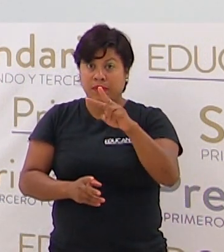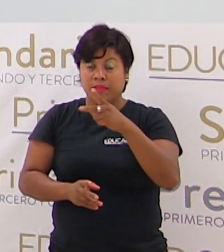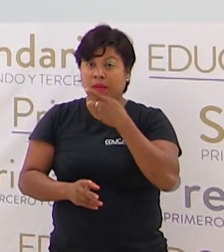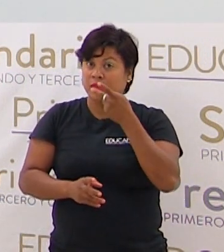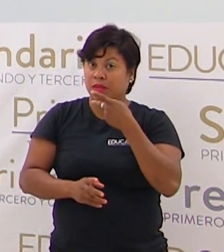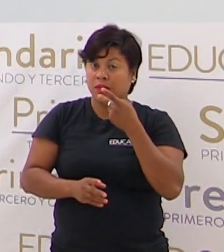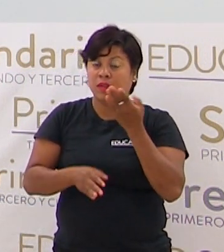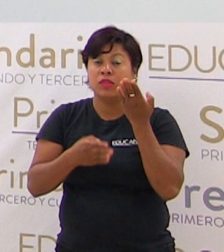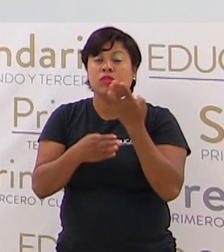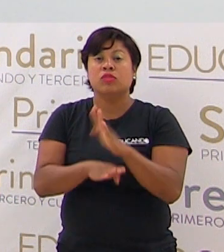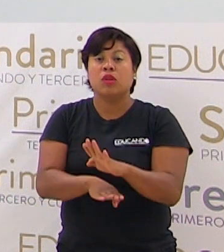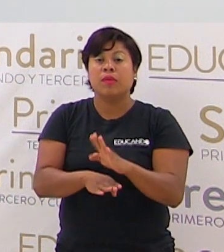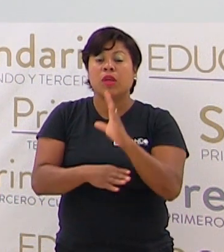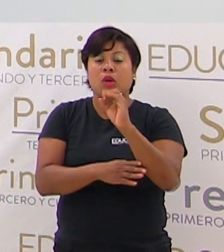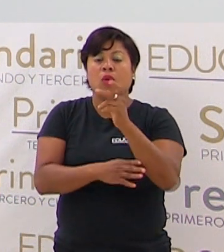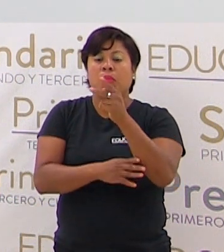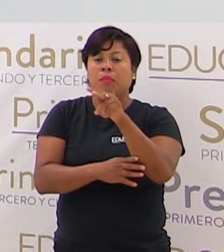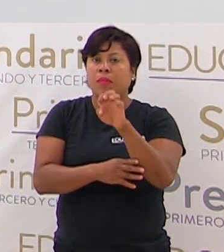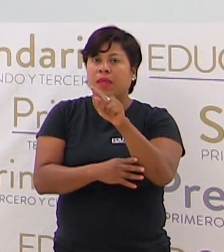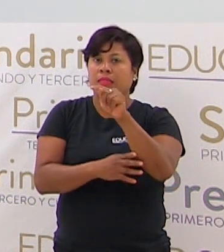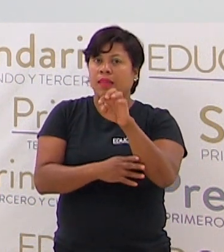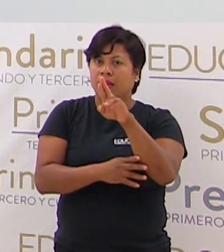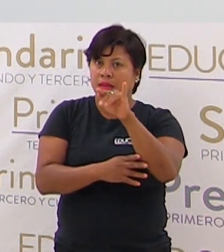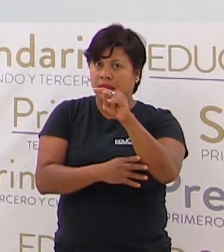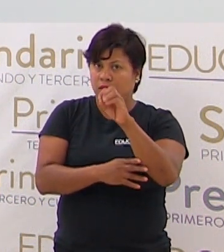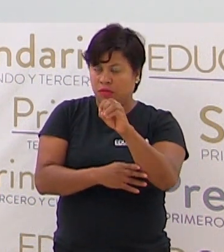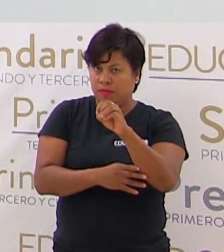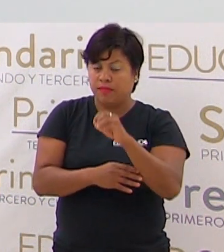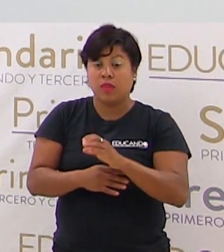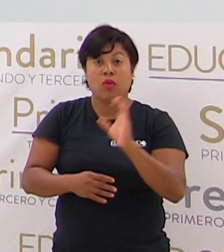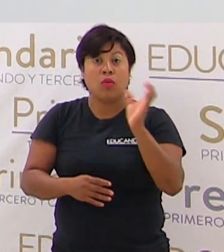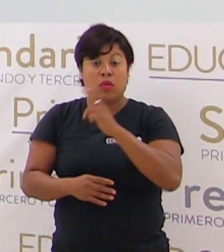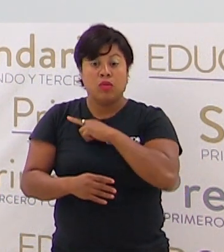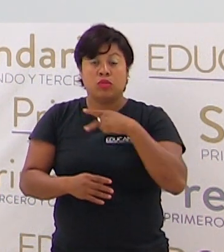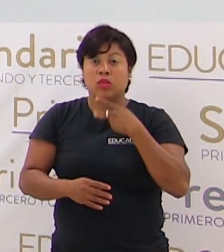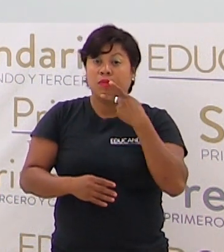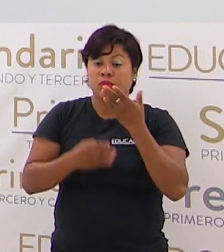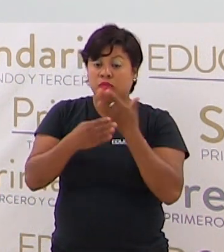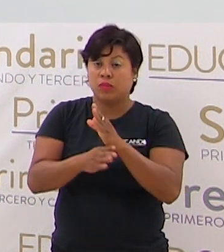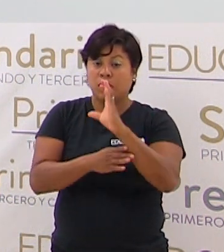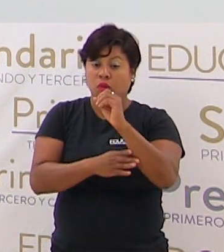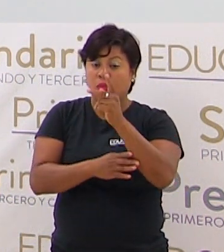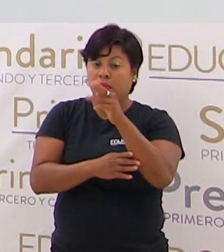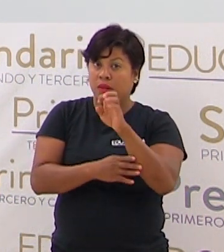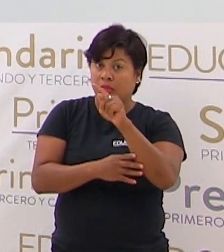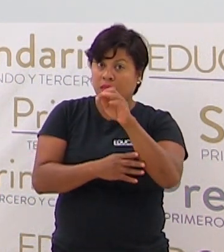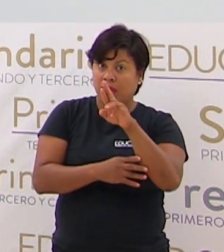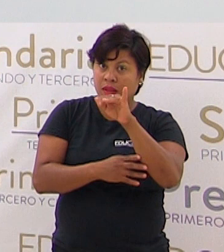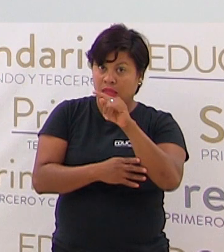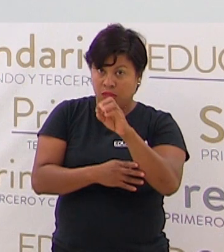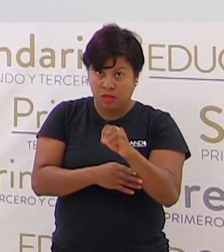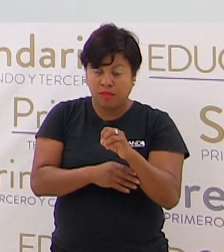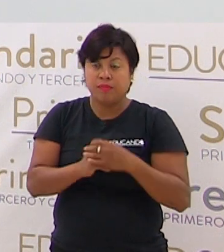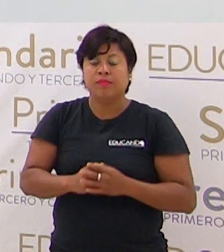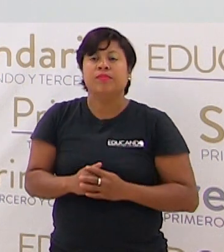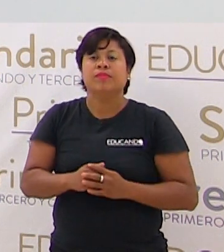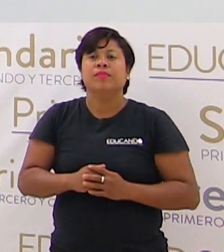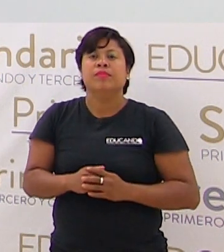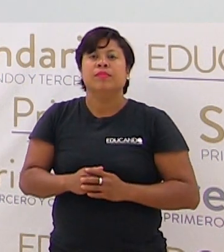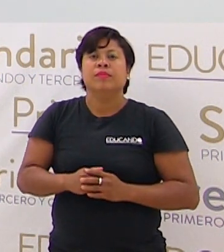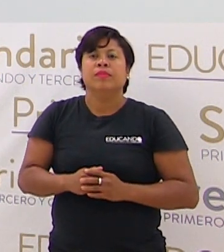vamos a hablar sobre el copretérito. Y al hablar sobre el copretérito, voy a poner